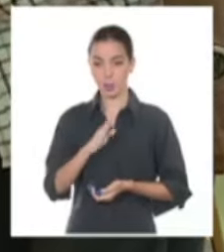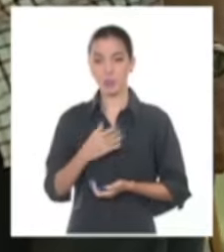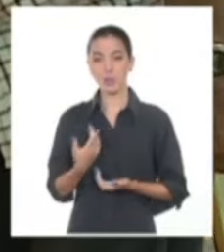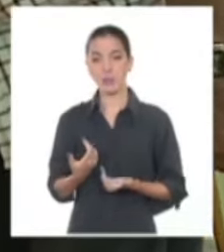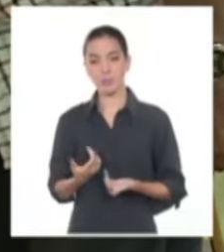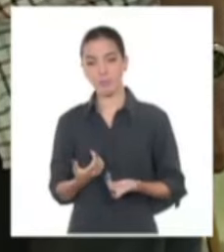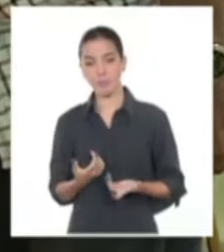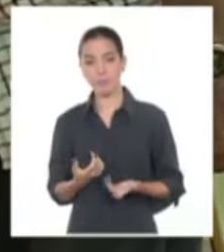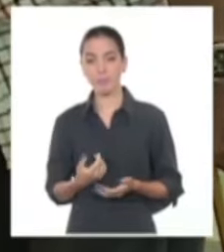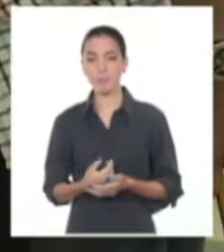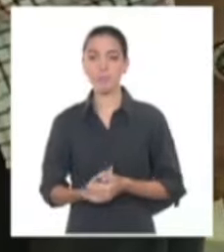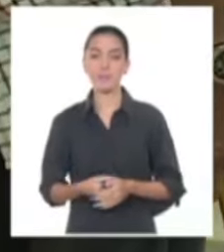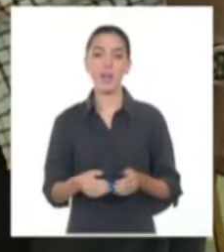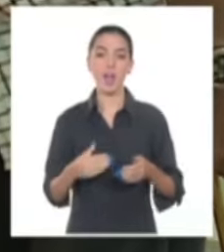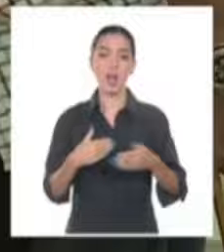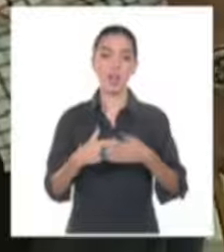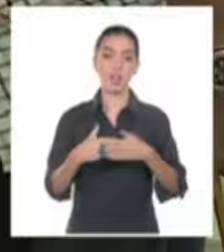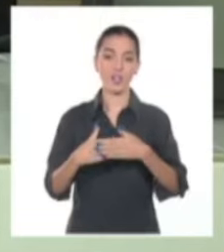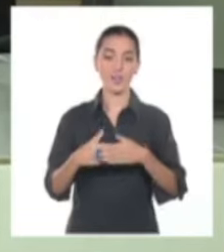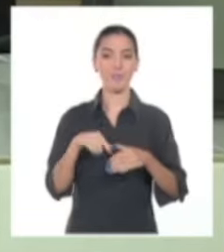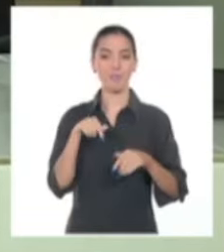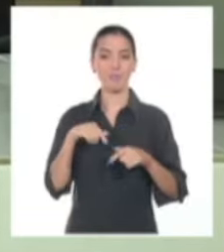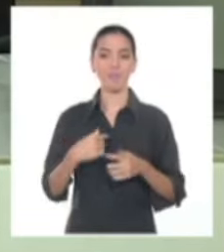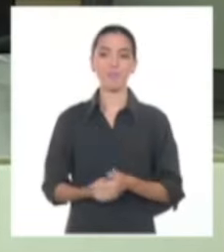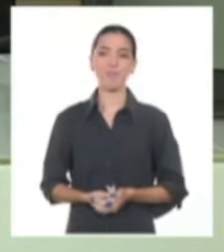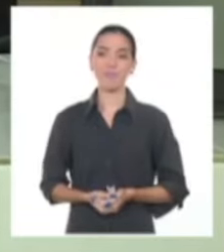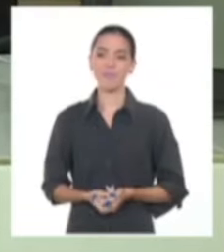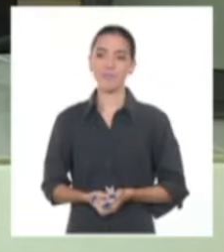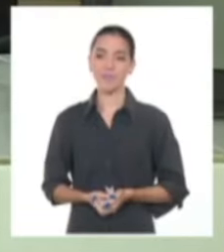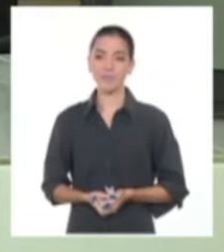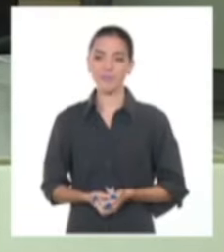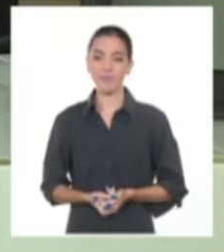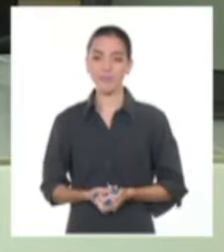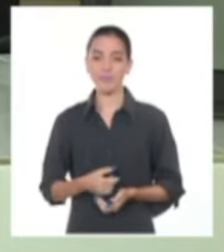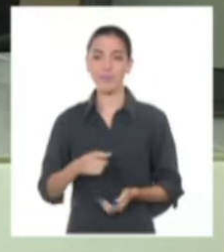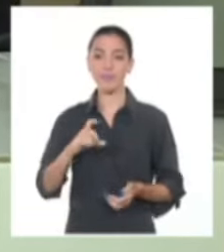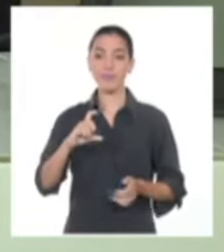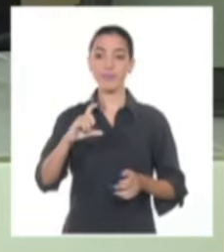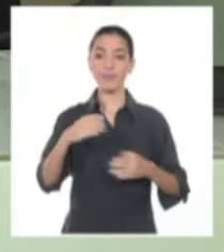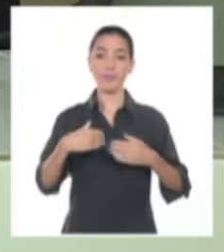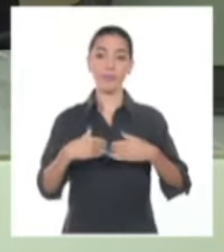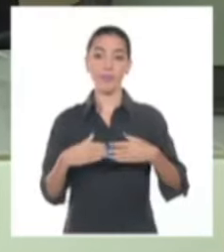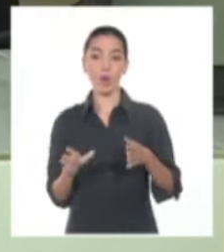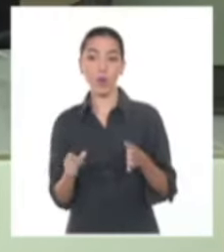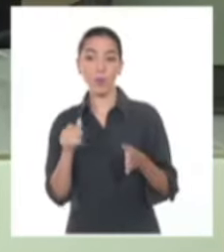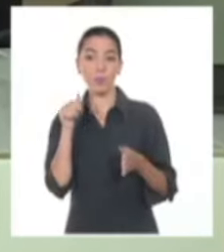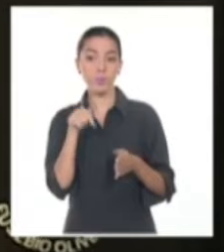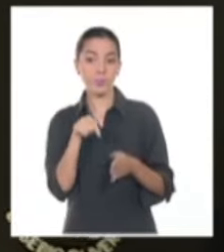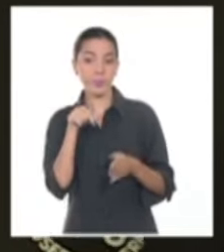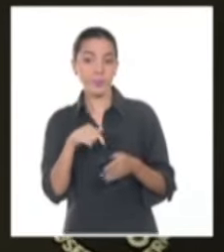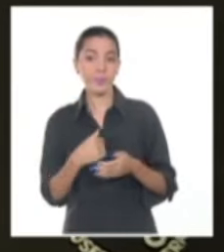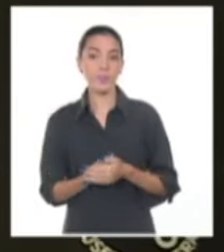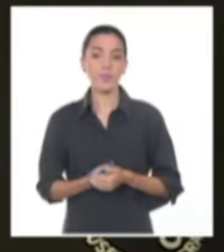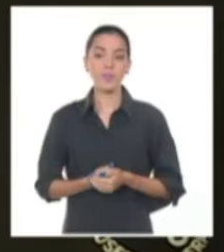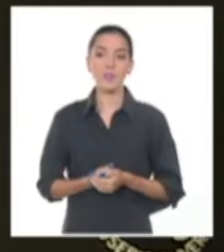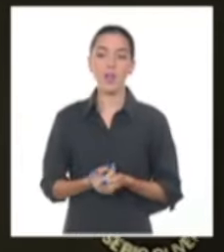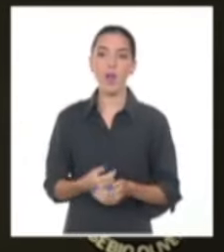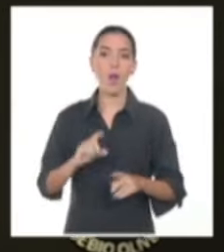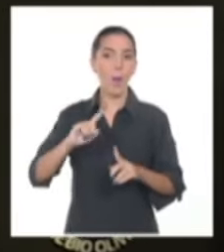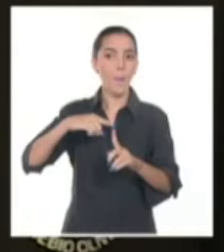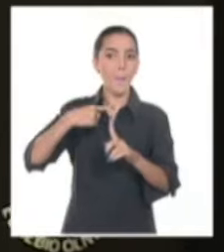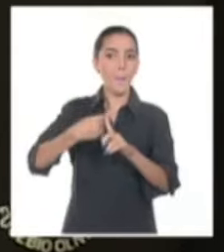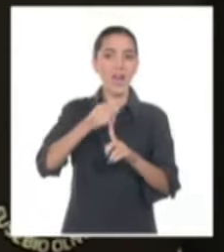provincia destaca por la presentación de estudiantes a concurso de ciencias exactas y letras con más de 100 alumnos. Bueno, el centro de